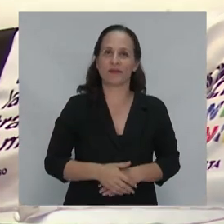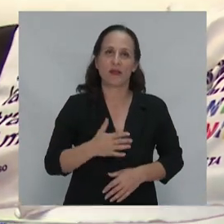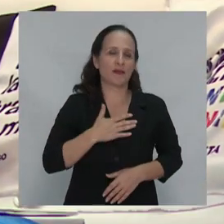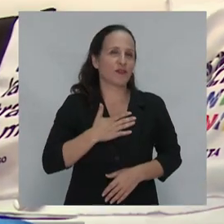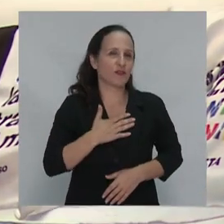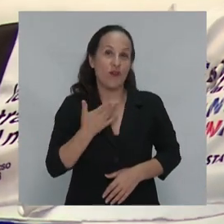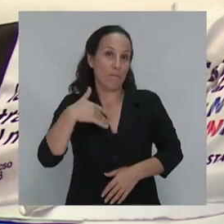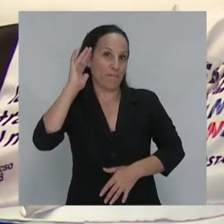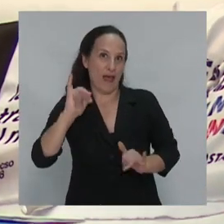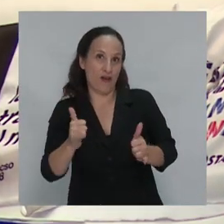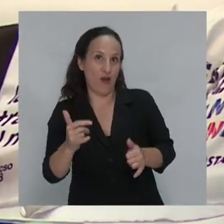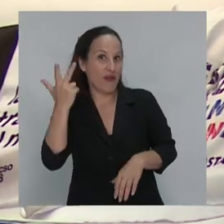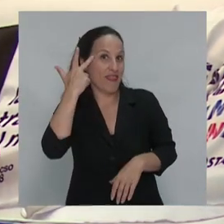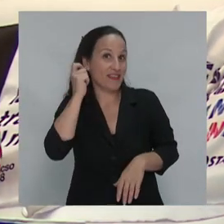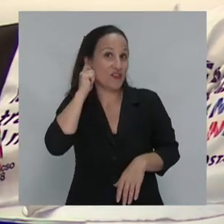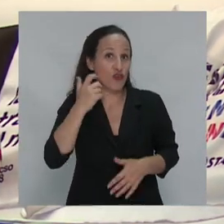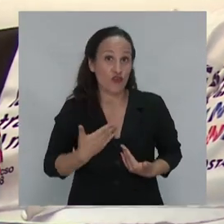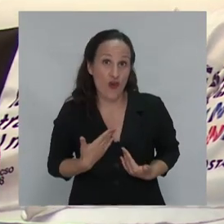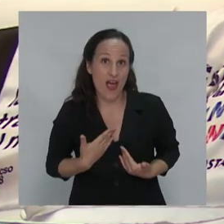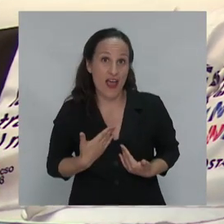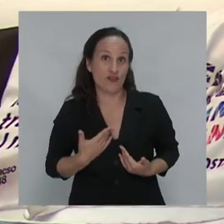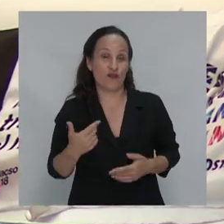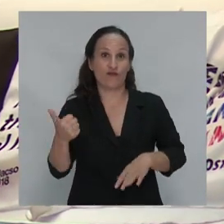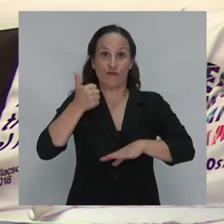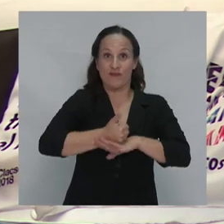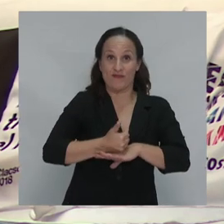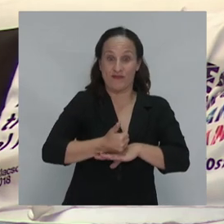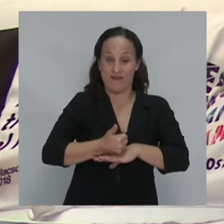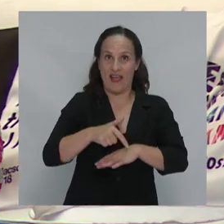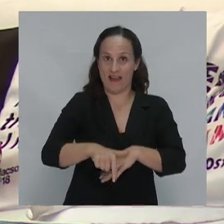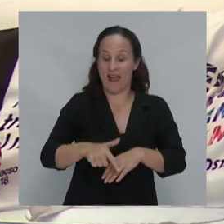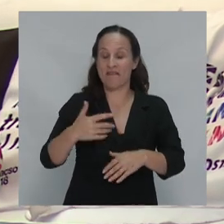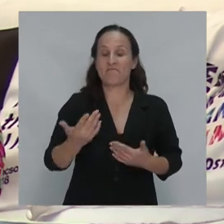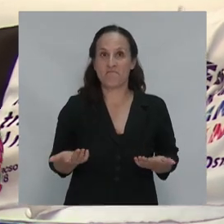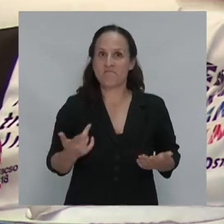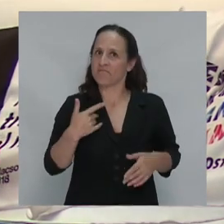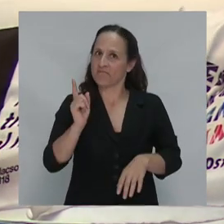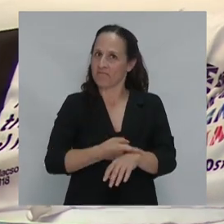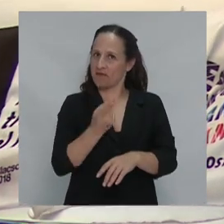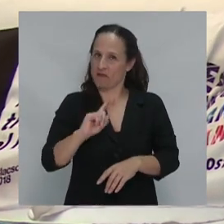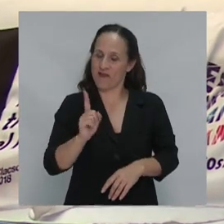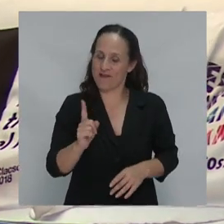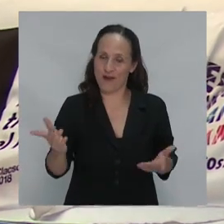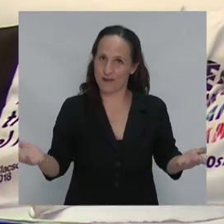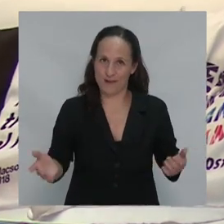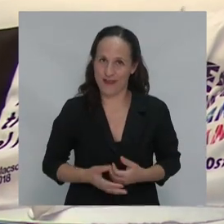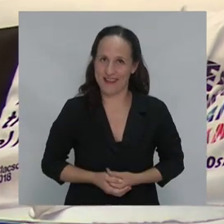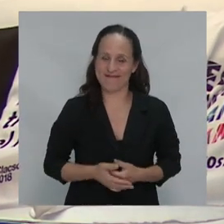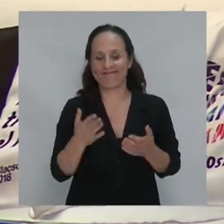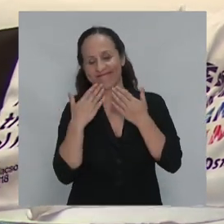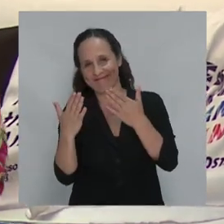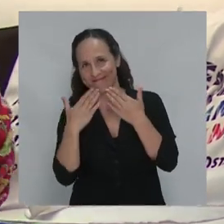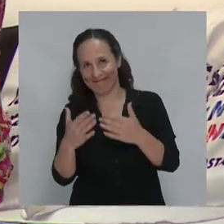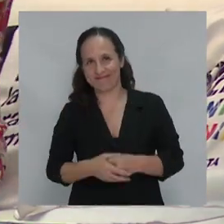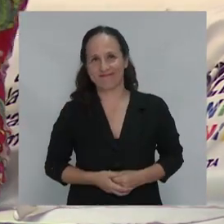ser de las más jóvenes, tengo 18 años, en estar pasando por este escenario y no estoy acostumbrada a eso. Gracias.